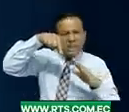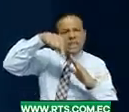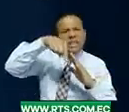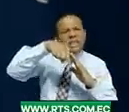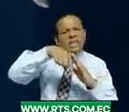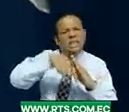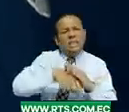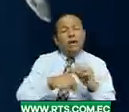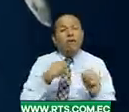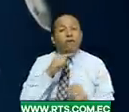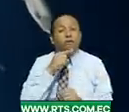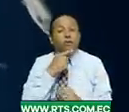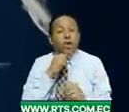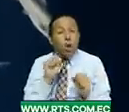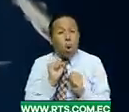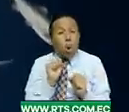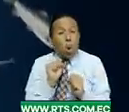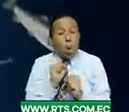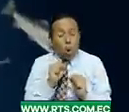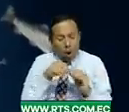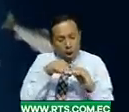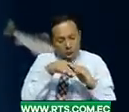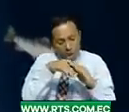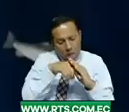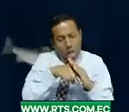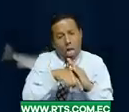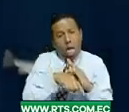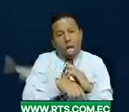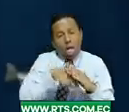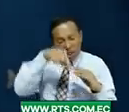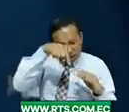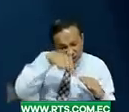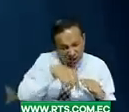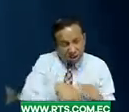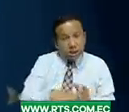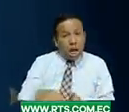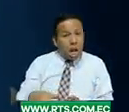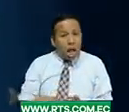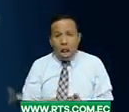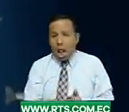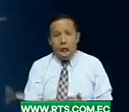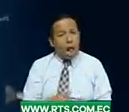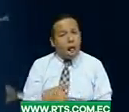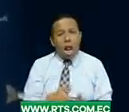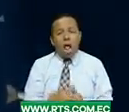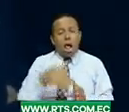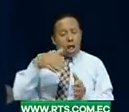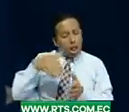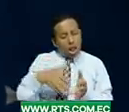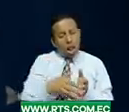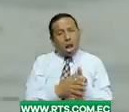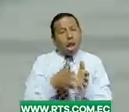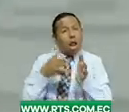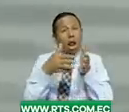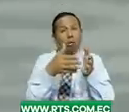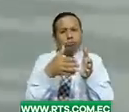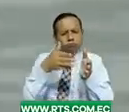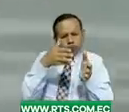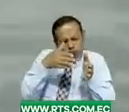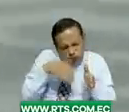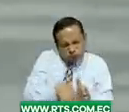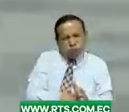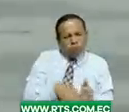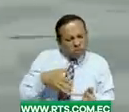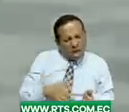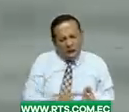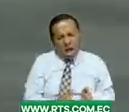y hasta más de 200 metros de profundidad, lo que terminaría con pérdidas económicas. No se sabe de qué mañana lo que pueda pasar, hermano,